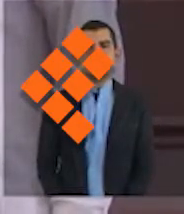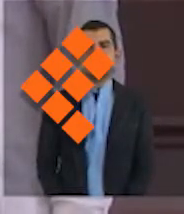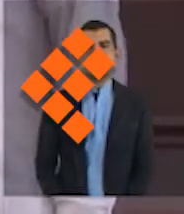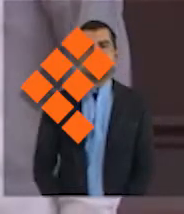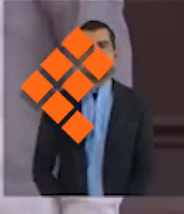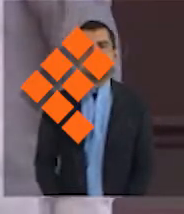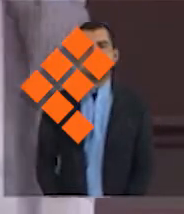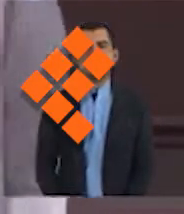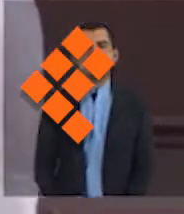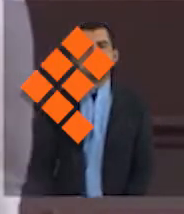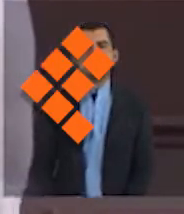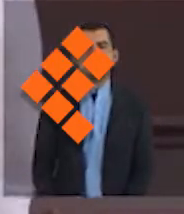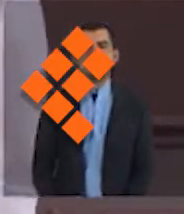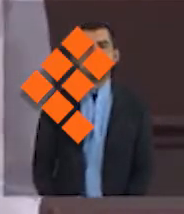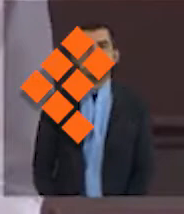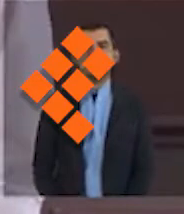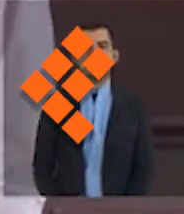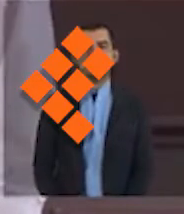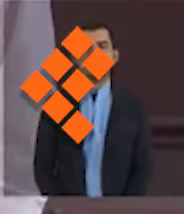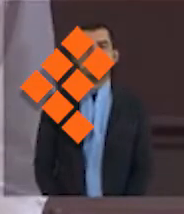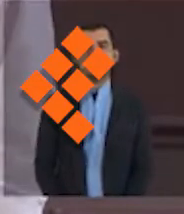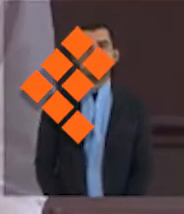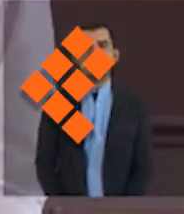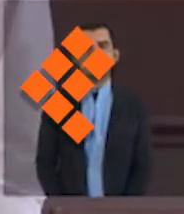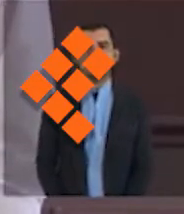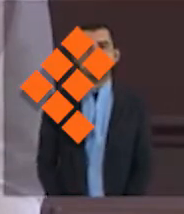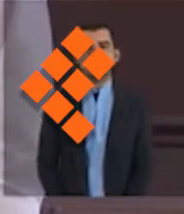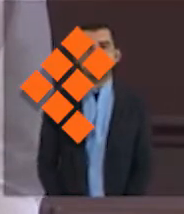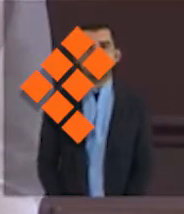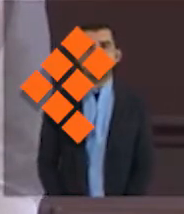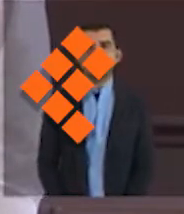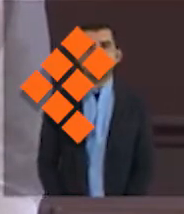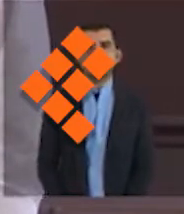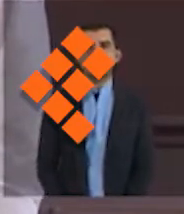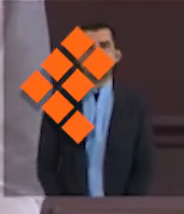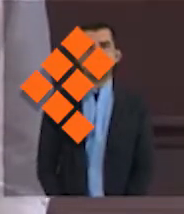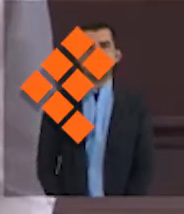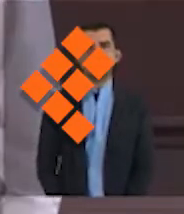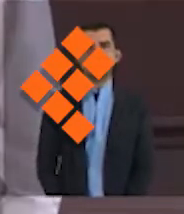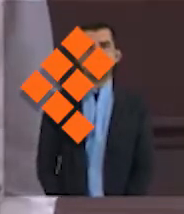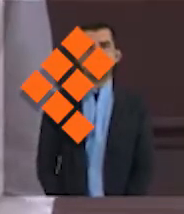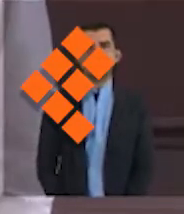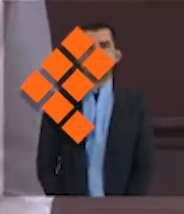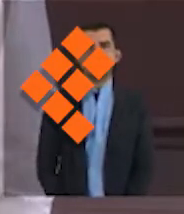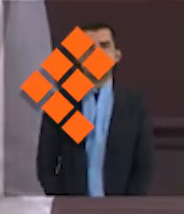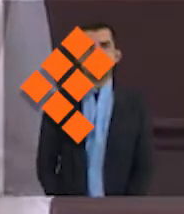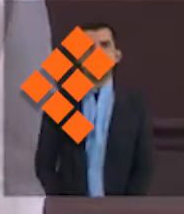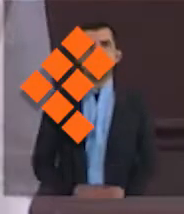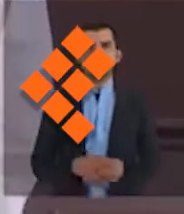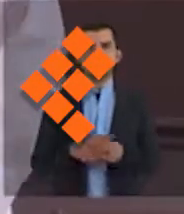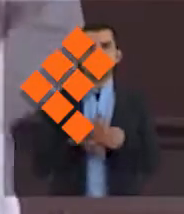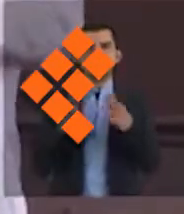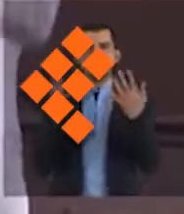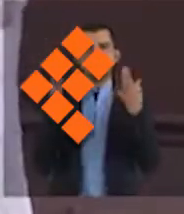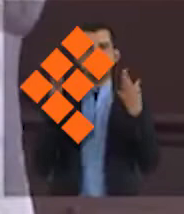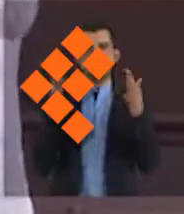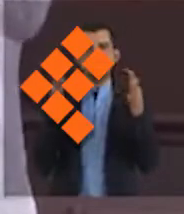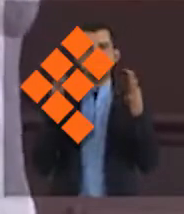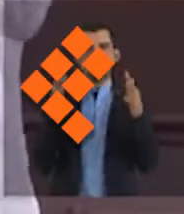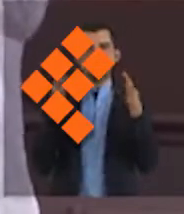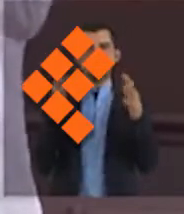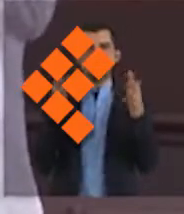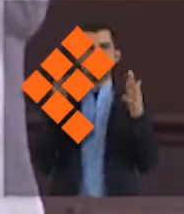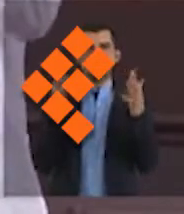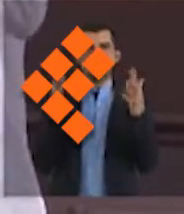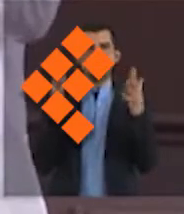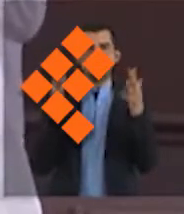social, afirmó Carlos Errejón Peredo. Luego de recibir la preciada Constitución de 1814 que le otorgó el Congreso del Estado